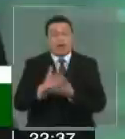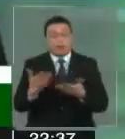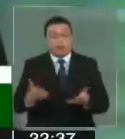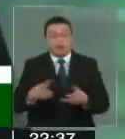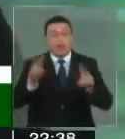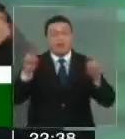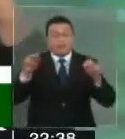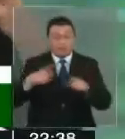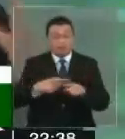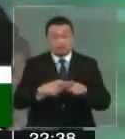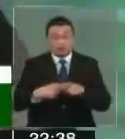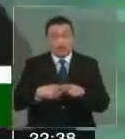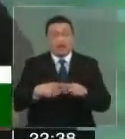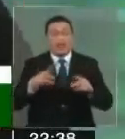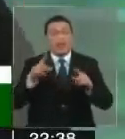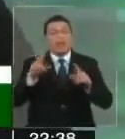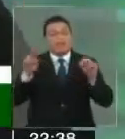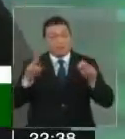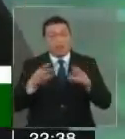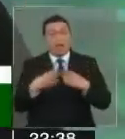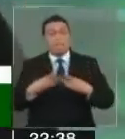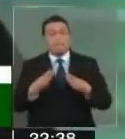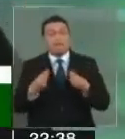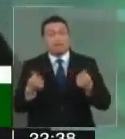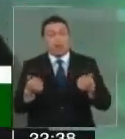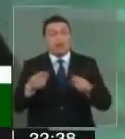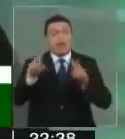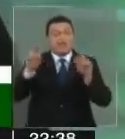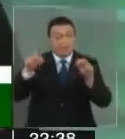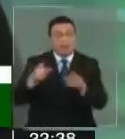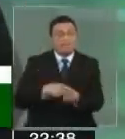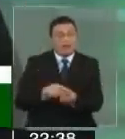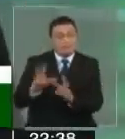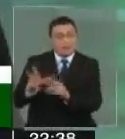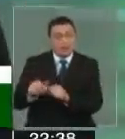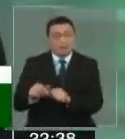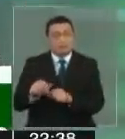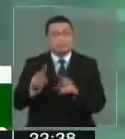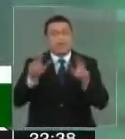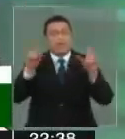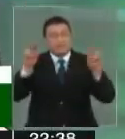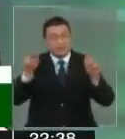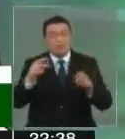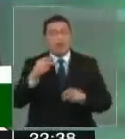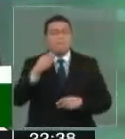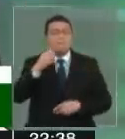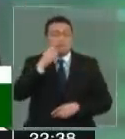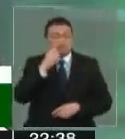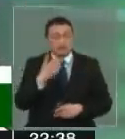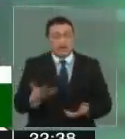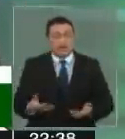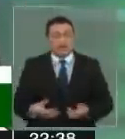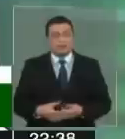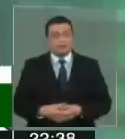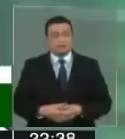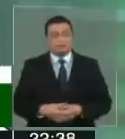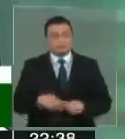tema social, es un tema espiritual, es un tema familiar, es un tema personal.